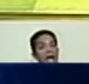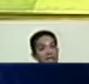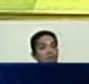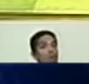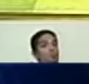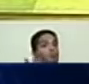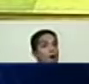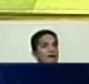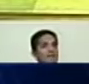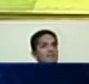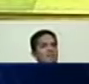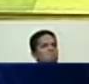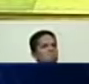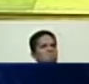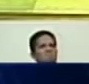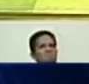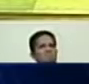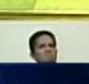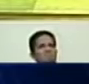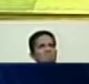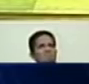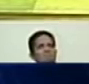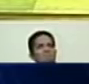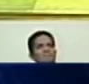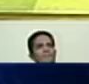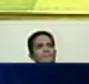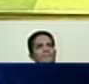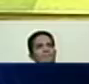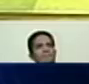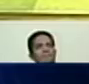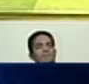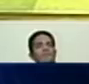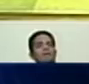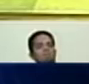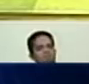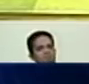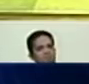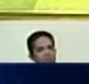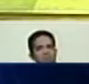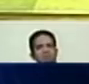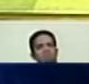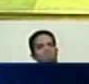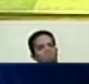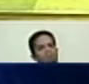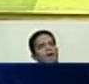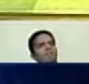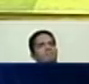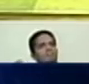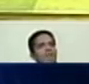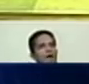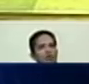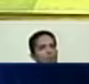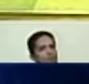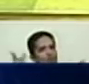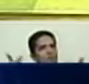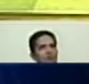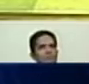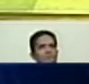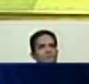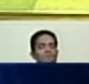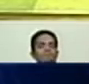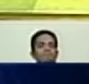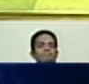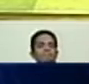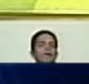concretas para facilitar nuevos procesos de diálogo públicos. El gobierno del